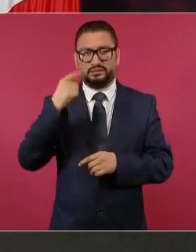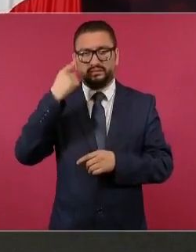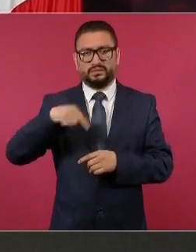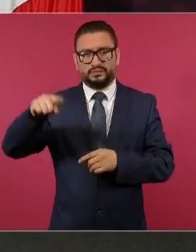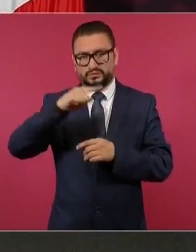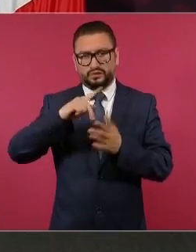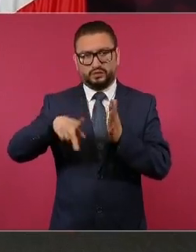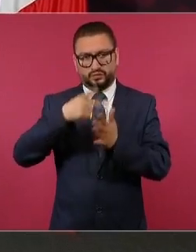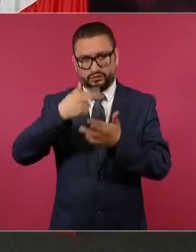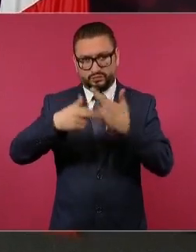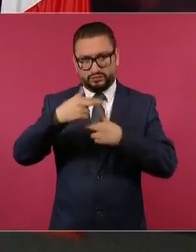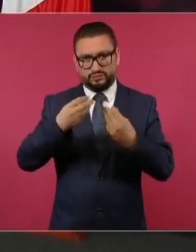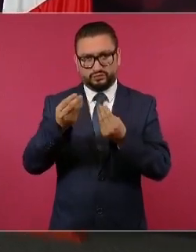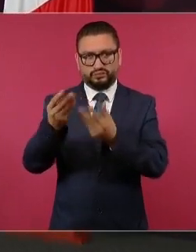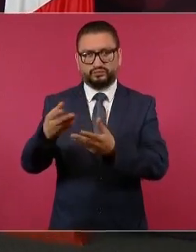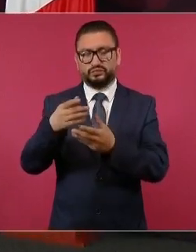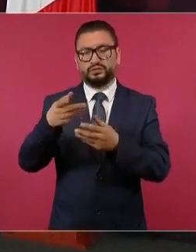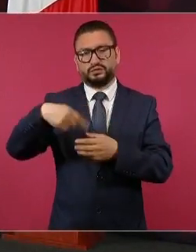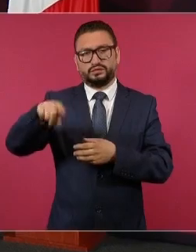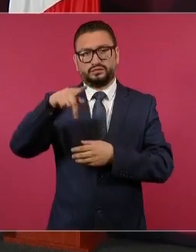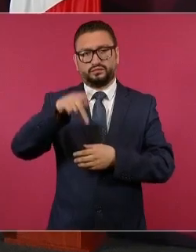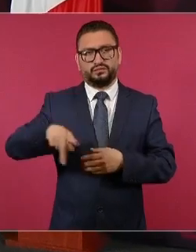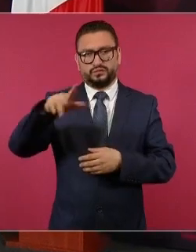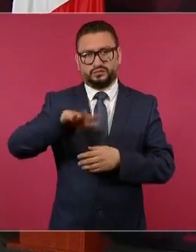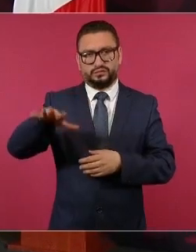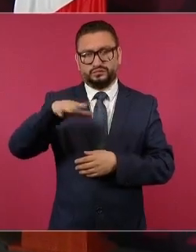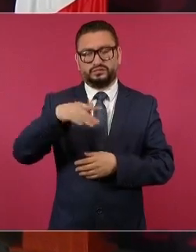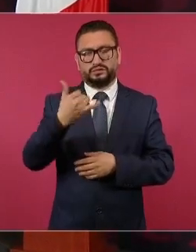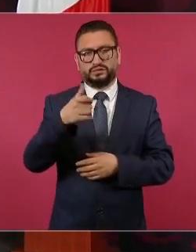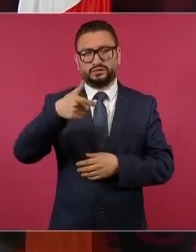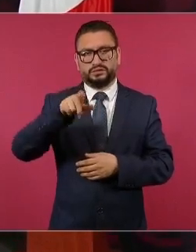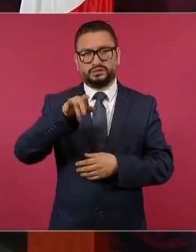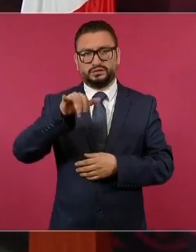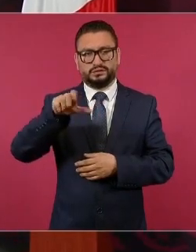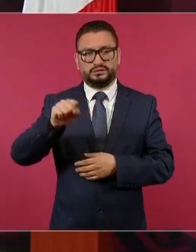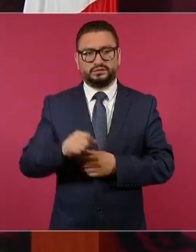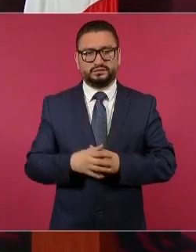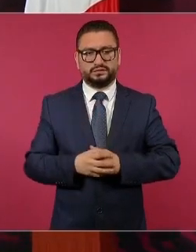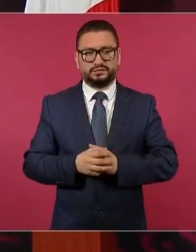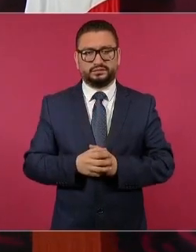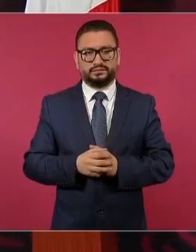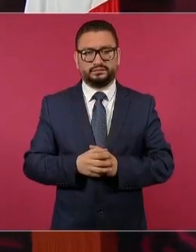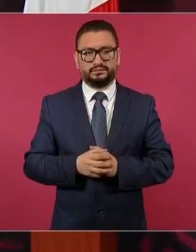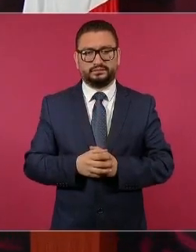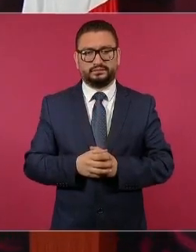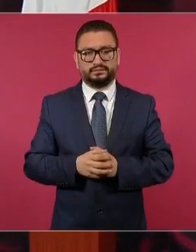restituidas a los pueblos yaquis. Es que